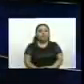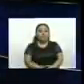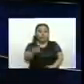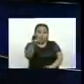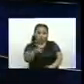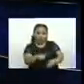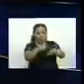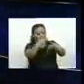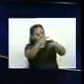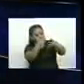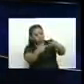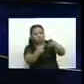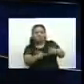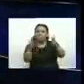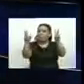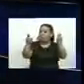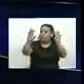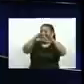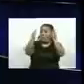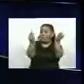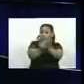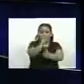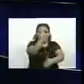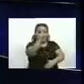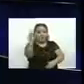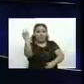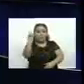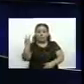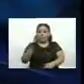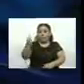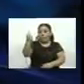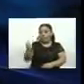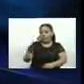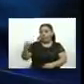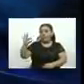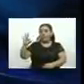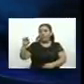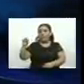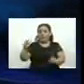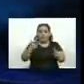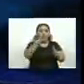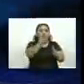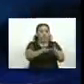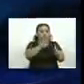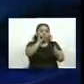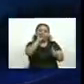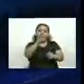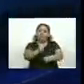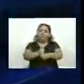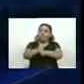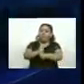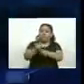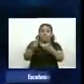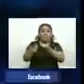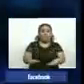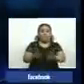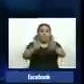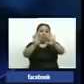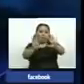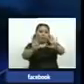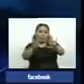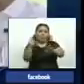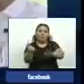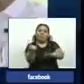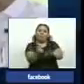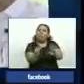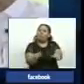Revisemos ahora hechos de carácter internacional. En Venezuela, fiscal general Tarek William Saab confirmó la muerte de nueve personas